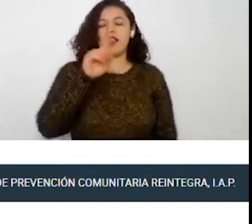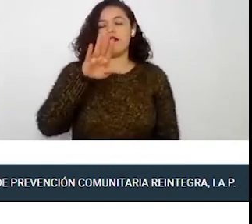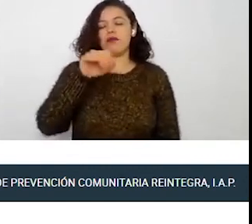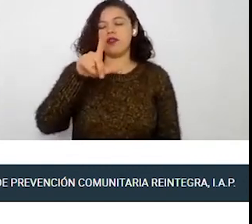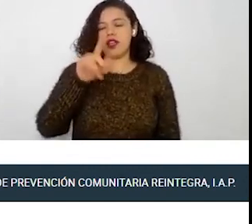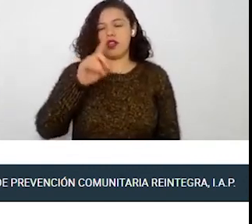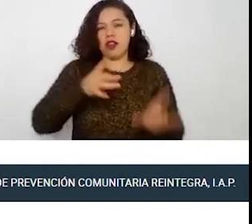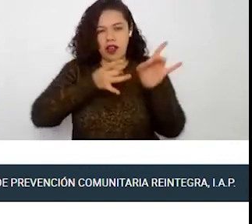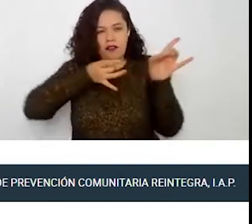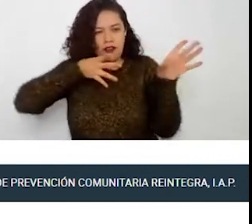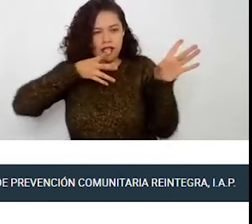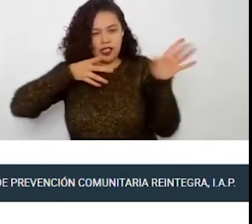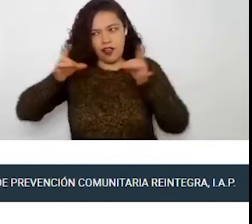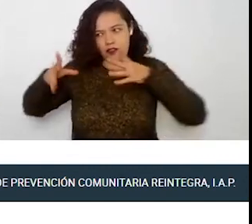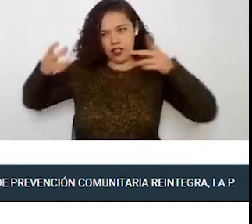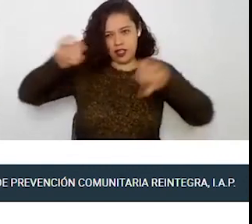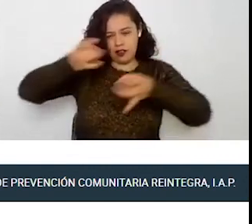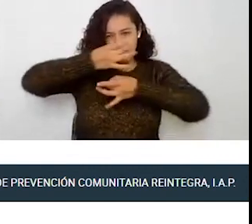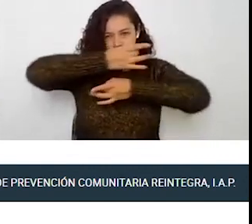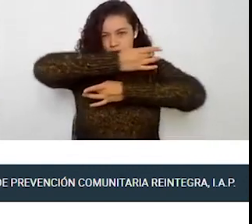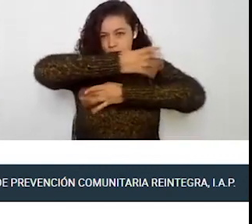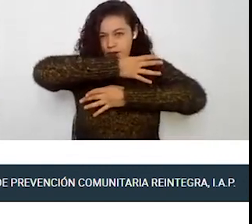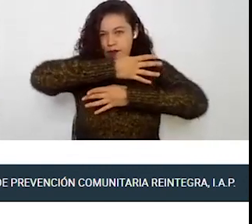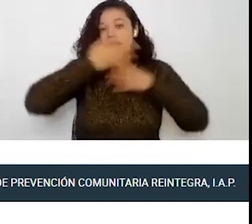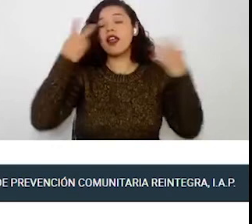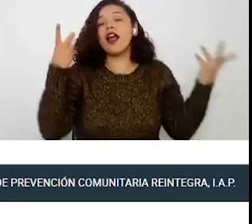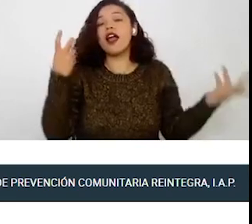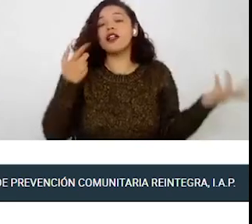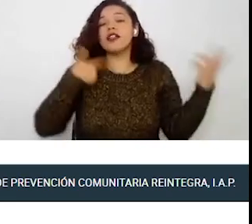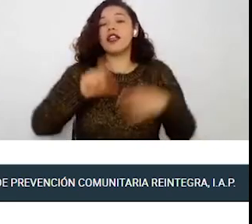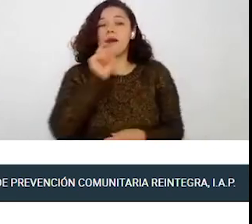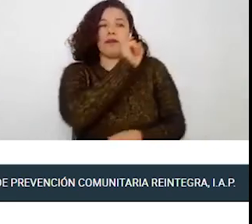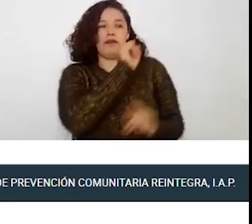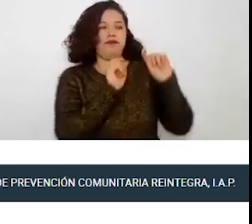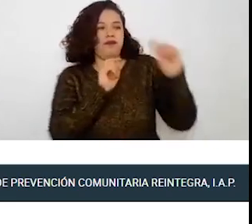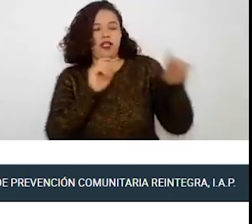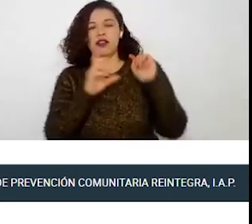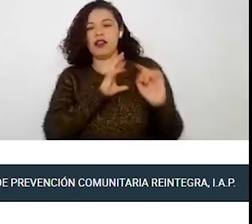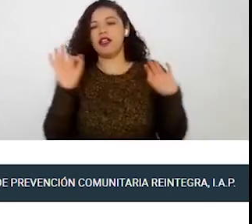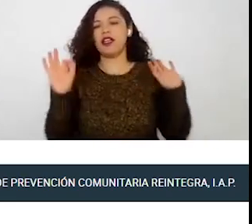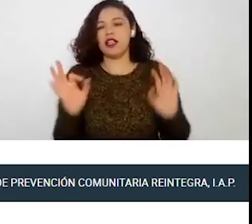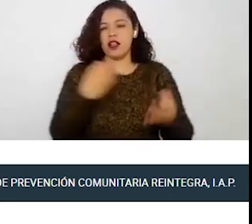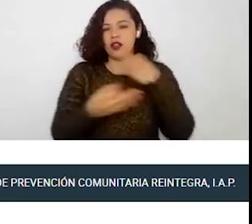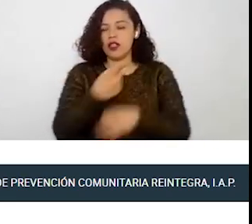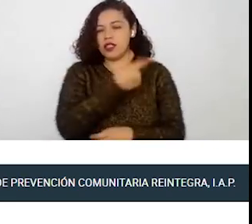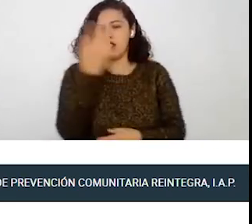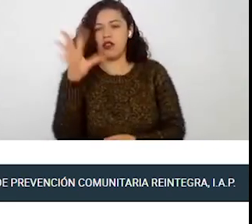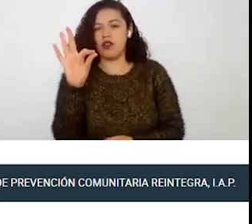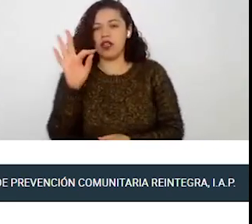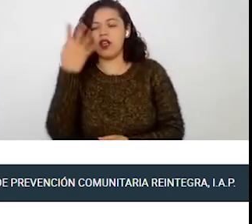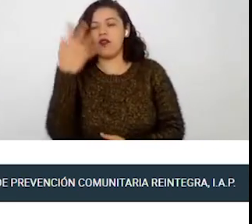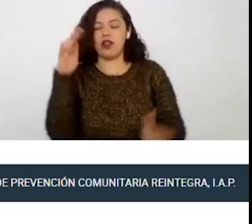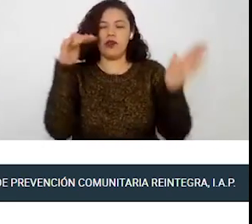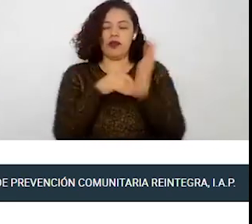se le va a asignar a cada uno y en todo el monto total anual que son 144 mil pesos que voy a tener